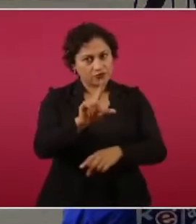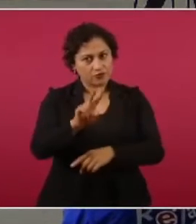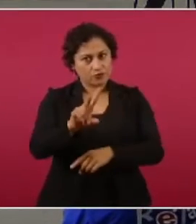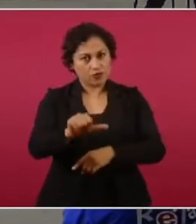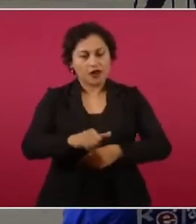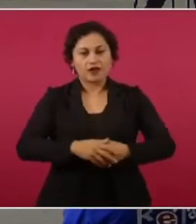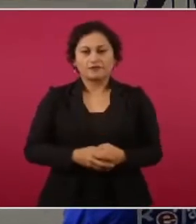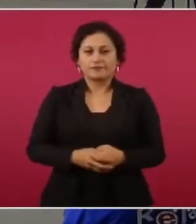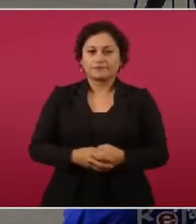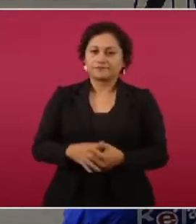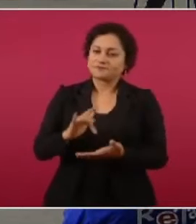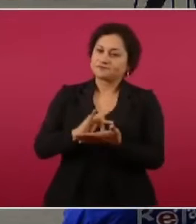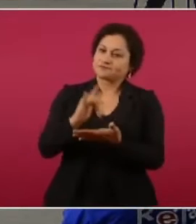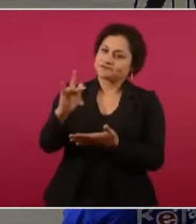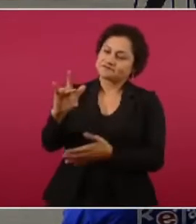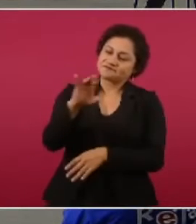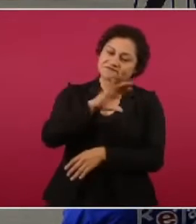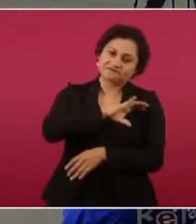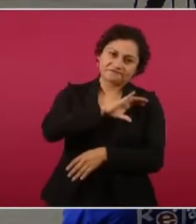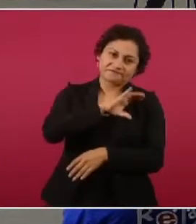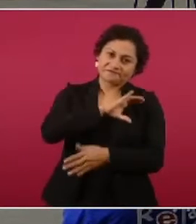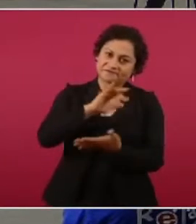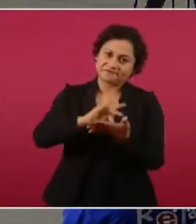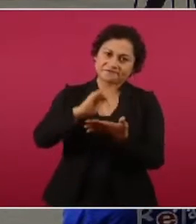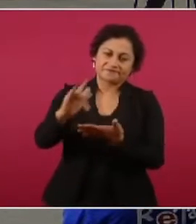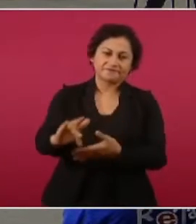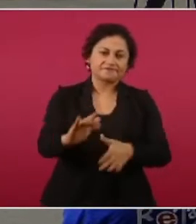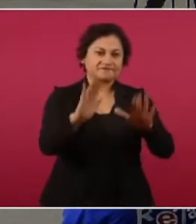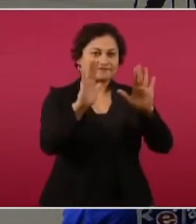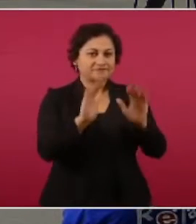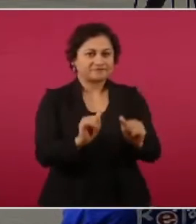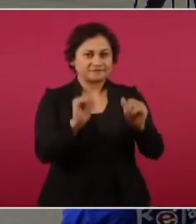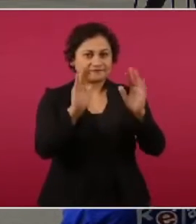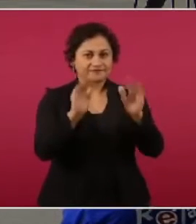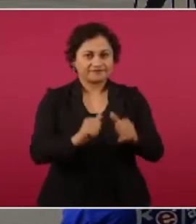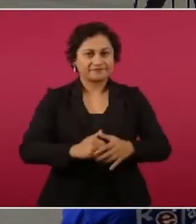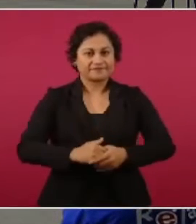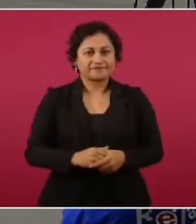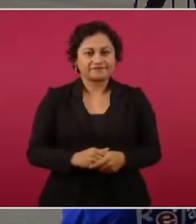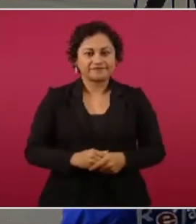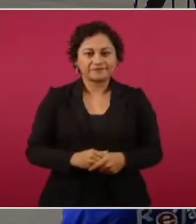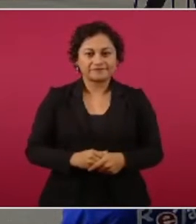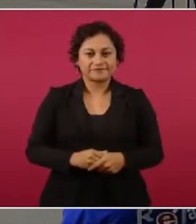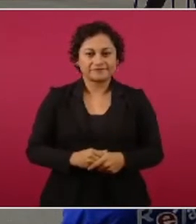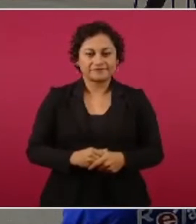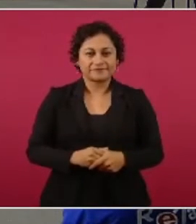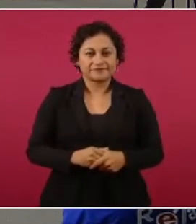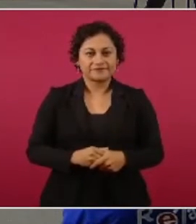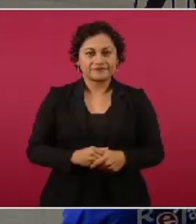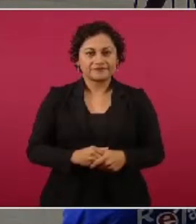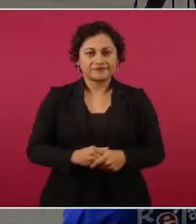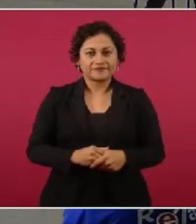Gracias, querido. Muchas gracias. Adiós. Você sabe da minha alegria de falar com você. Sabes de mi alegría de hablar